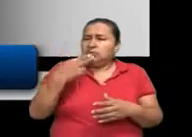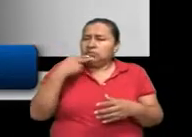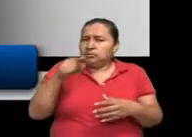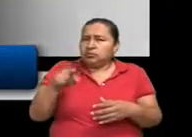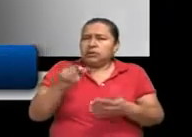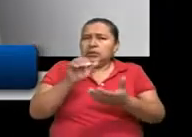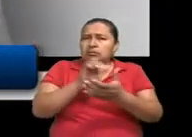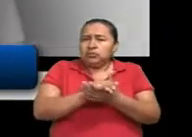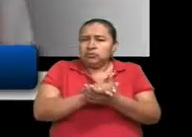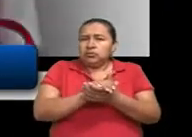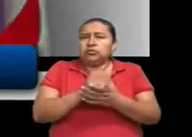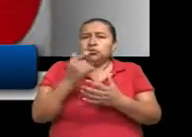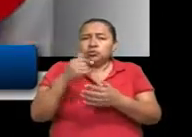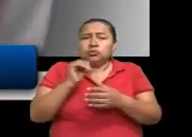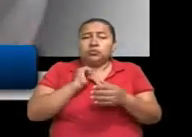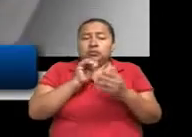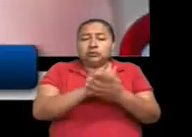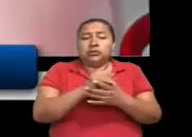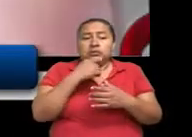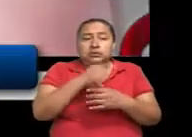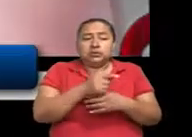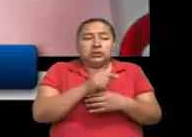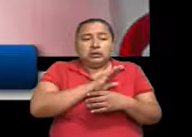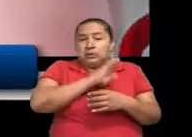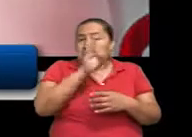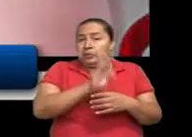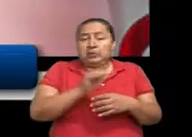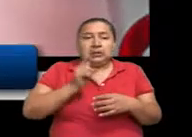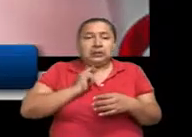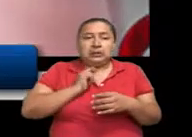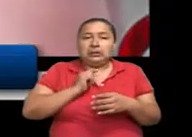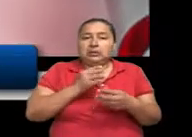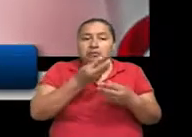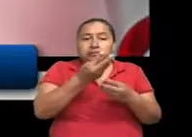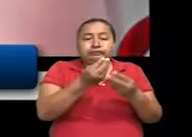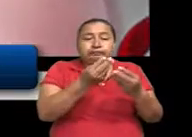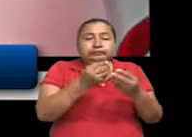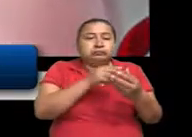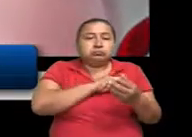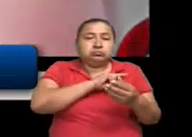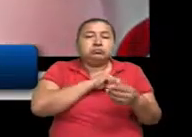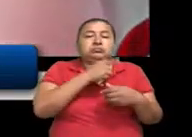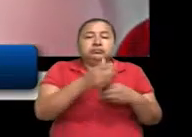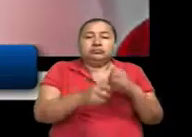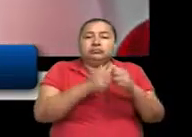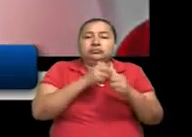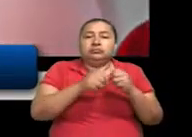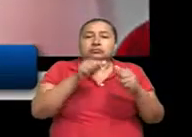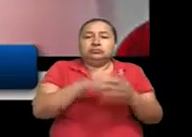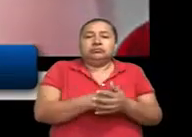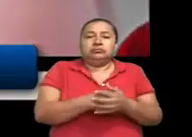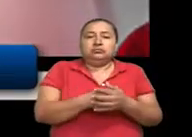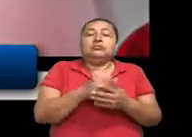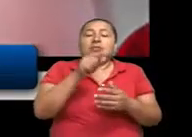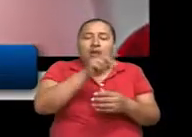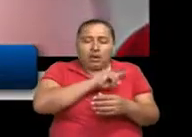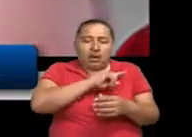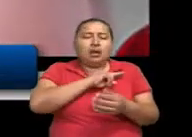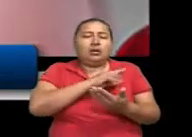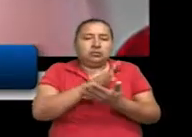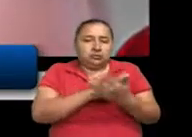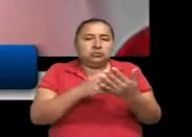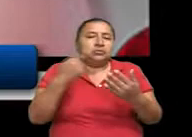al esposo, su compañero, y le dice él que nunca ha tenido ese testículo en la bolsita. Ah. ¿Se han presentado esos casos, entonces?